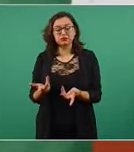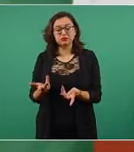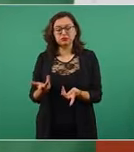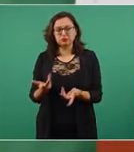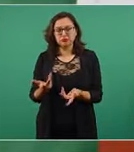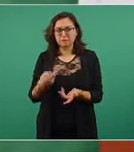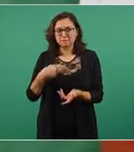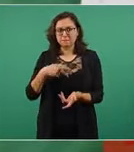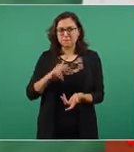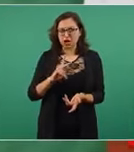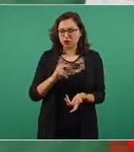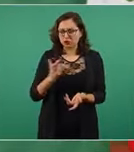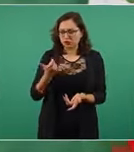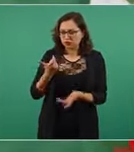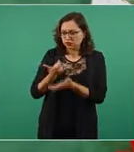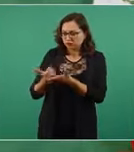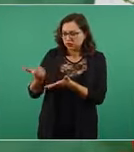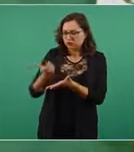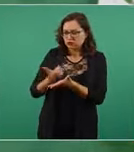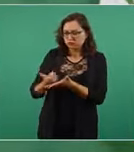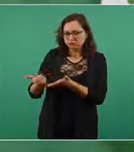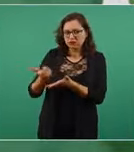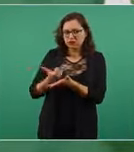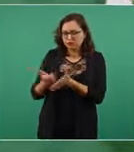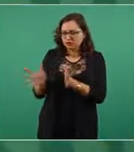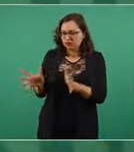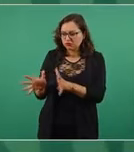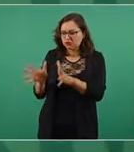bienes. Entonces, eso